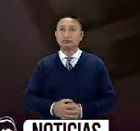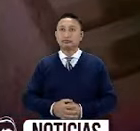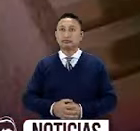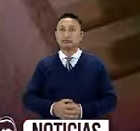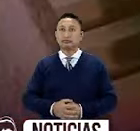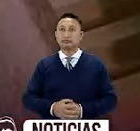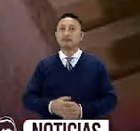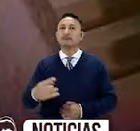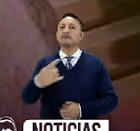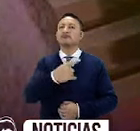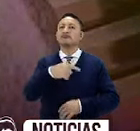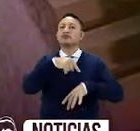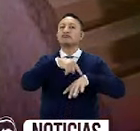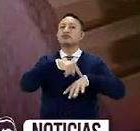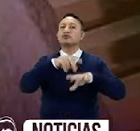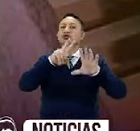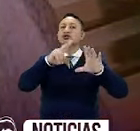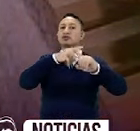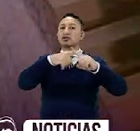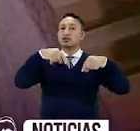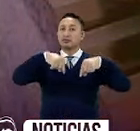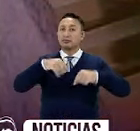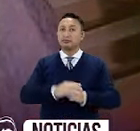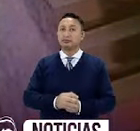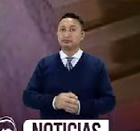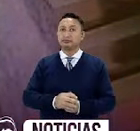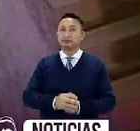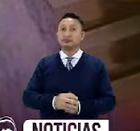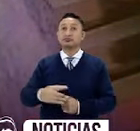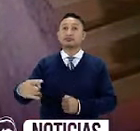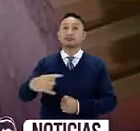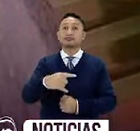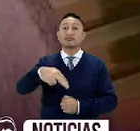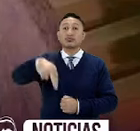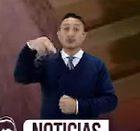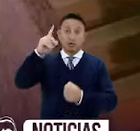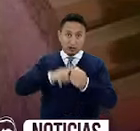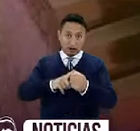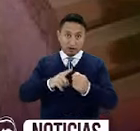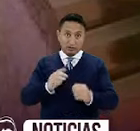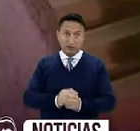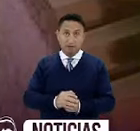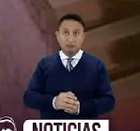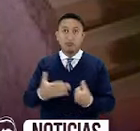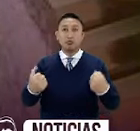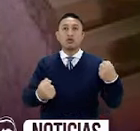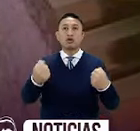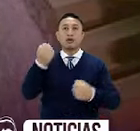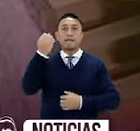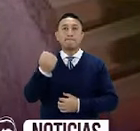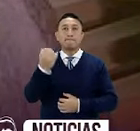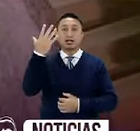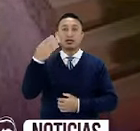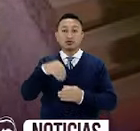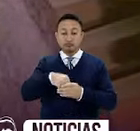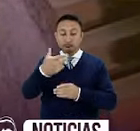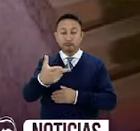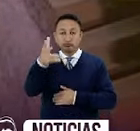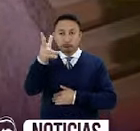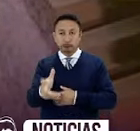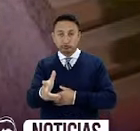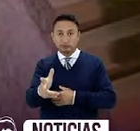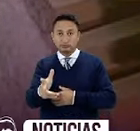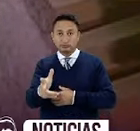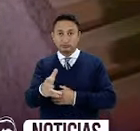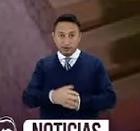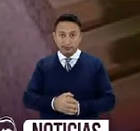Ocurrió a las 7:30 de la noche, sector de la Real Audiencia Norte de Quito. Un vehículo blanco está estacionado a un costado de la vía.